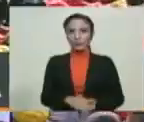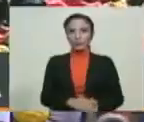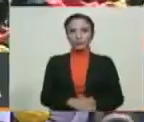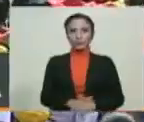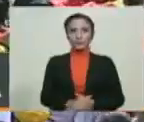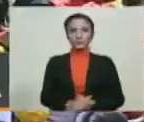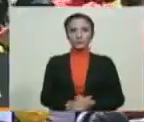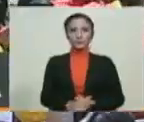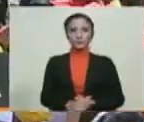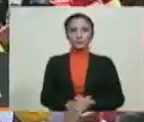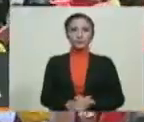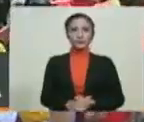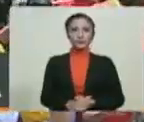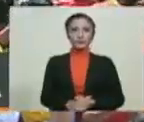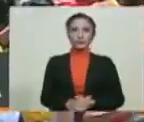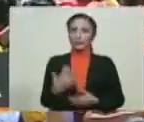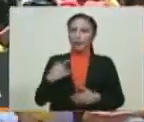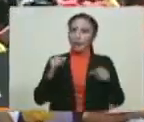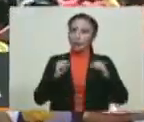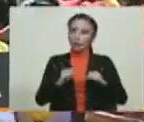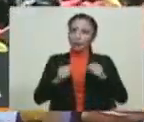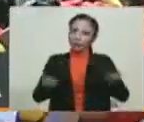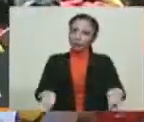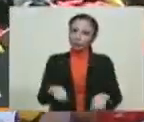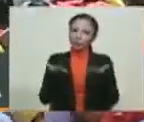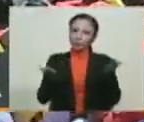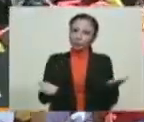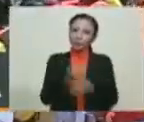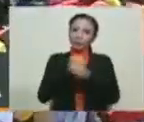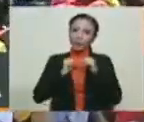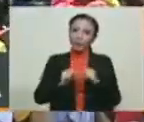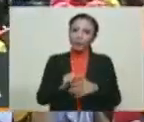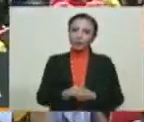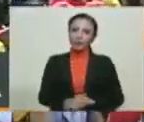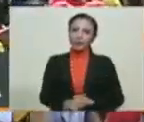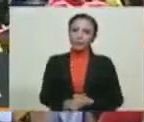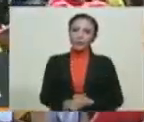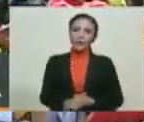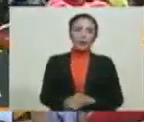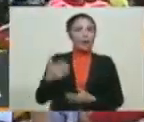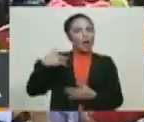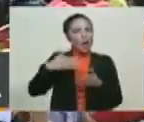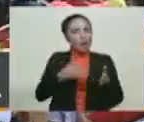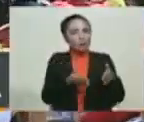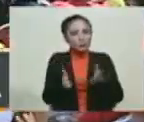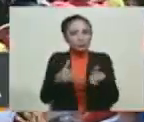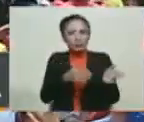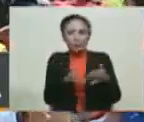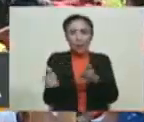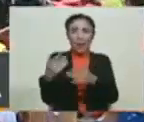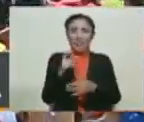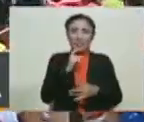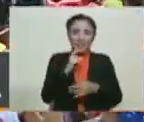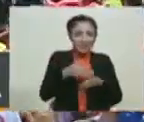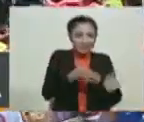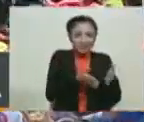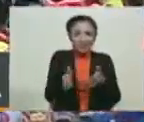y lo adelante en el trote andando los caminos que nos tocan